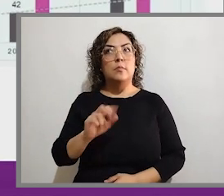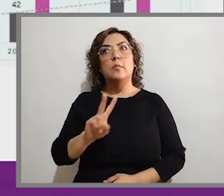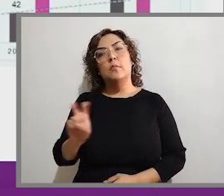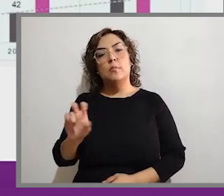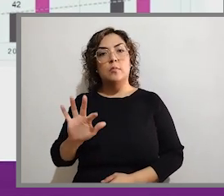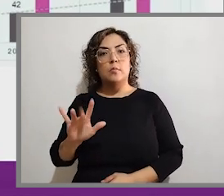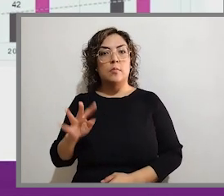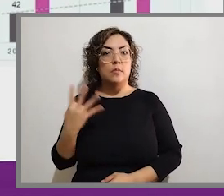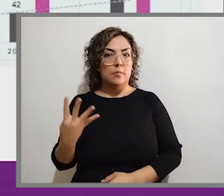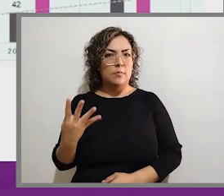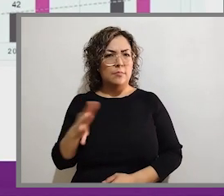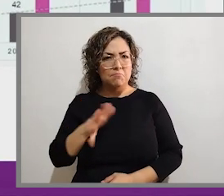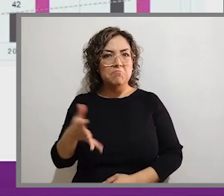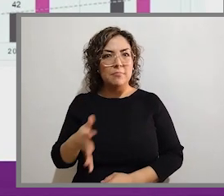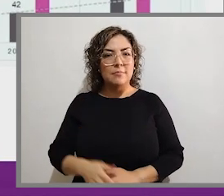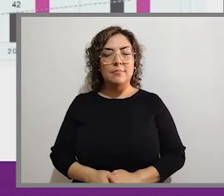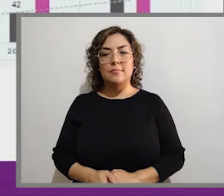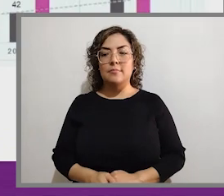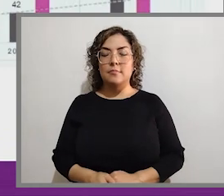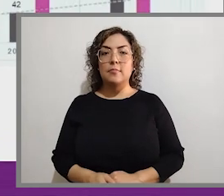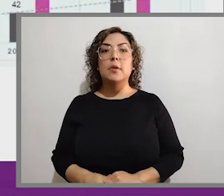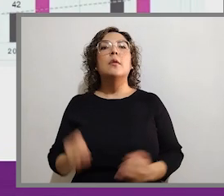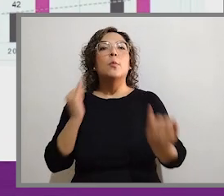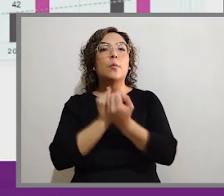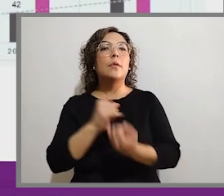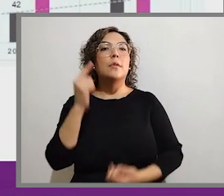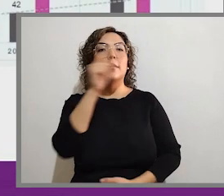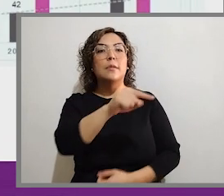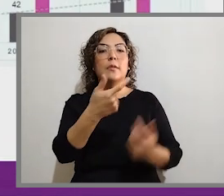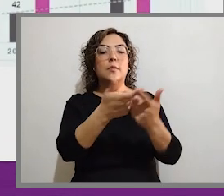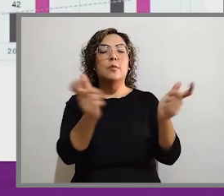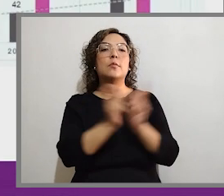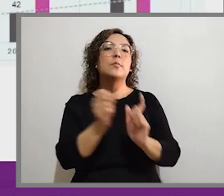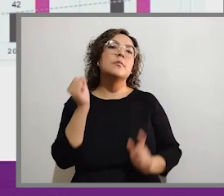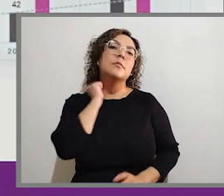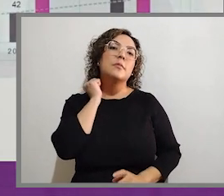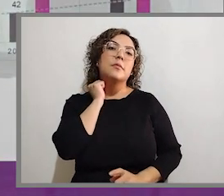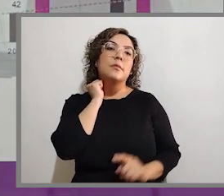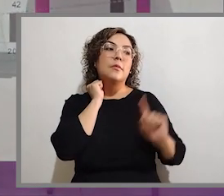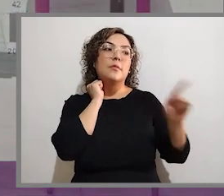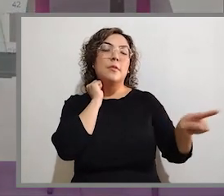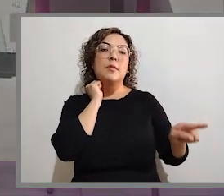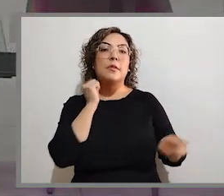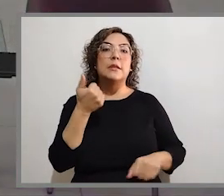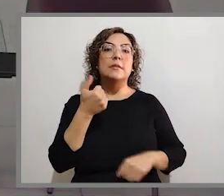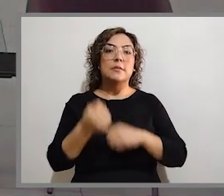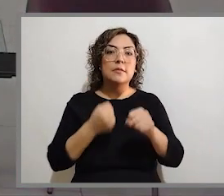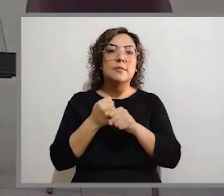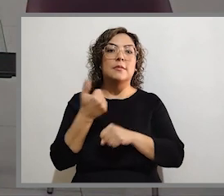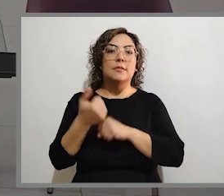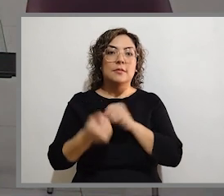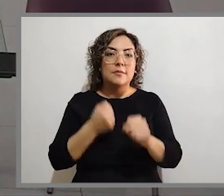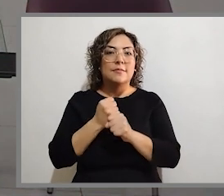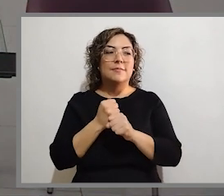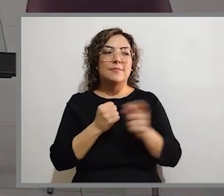254. En la Cámara de Senados, pues recordemos que las elecciones son cada 6 años, entonces pues el avance se vio un poco más lento,